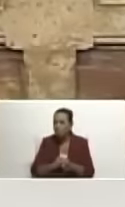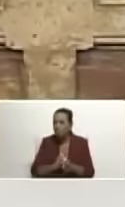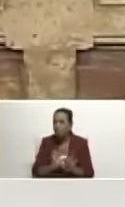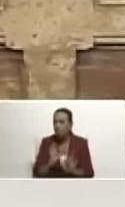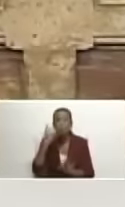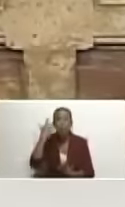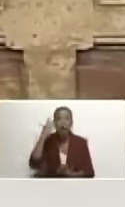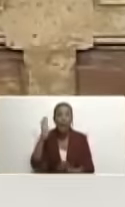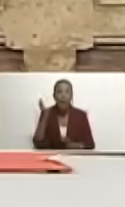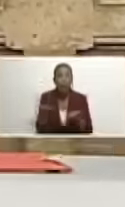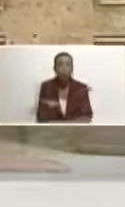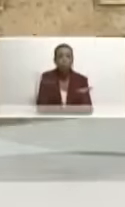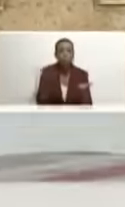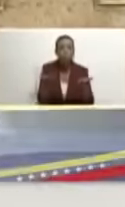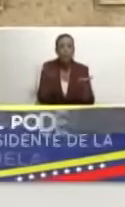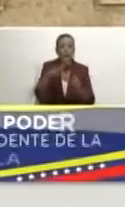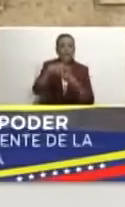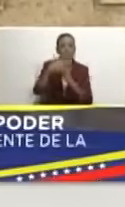creo que el balance